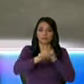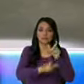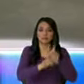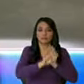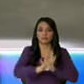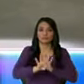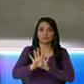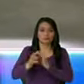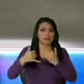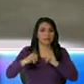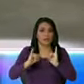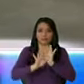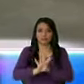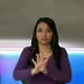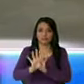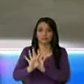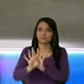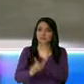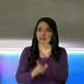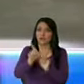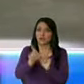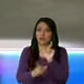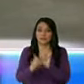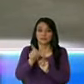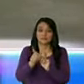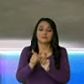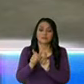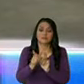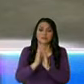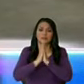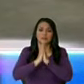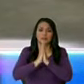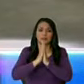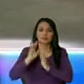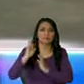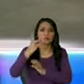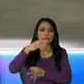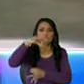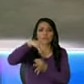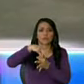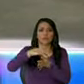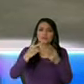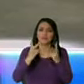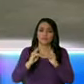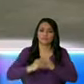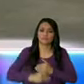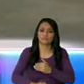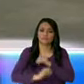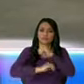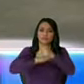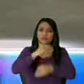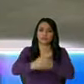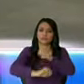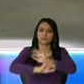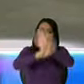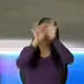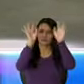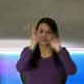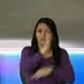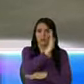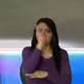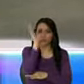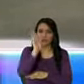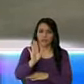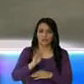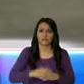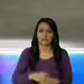aún concentrados los ciudadanos, quienes exigen una segunda vuelta y también transparencia en este proceso electoral.